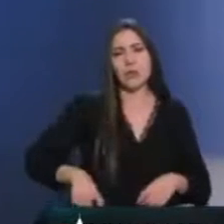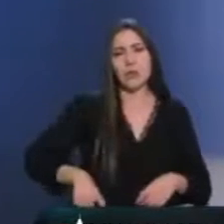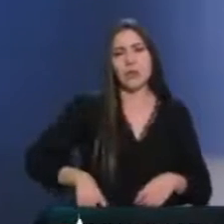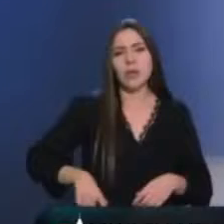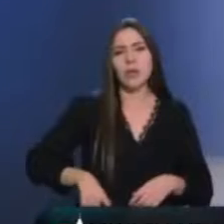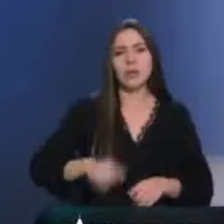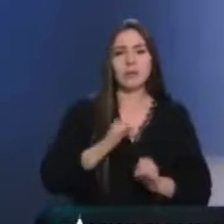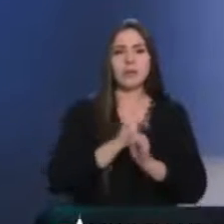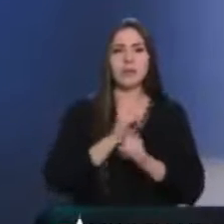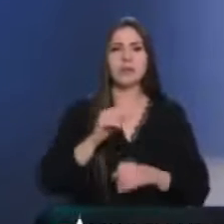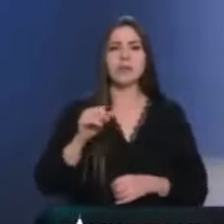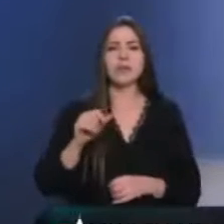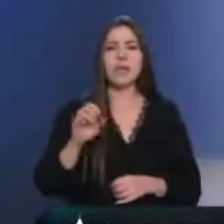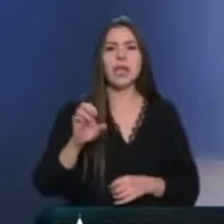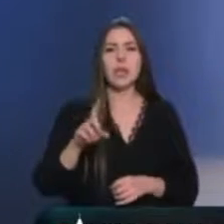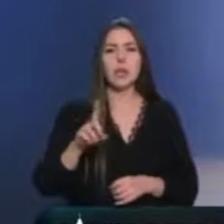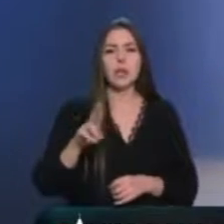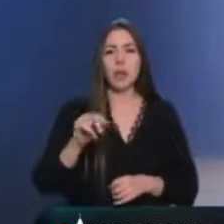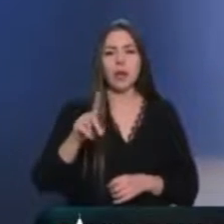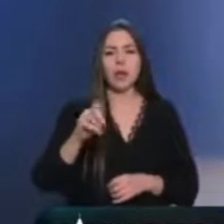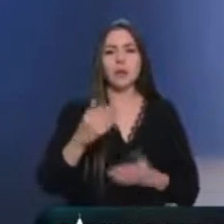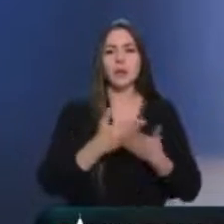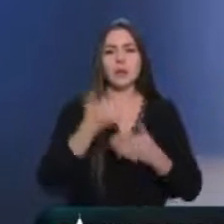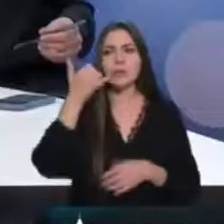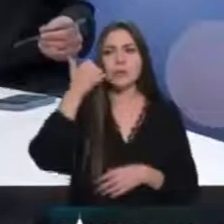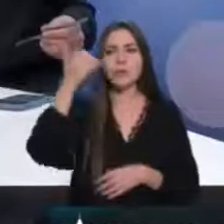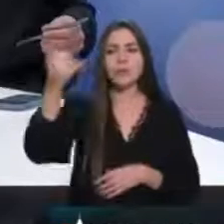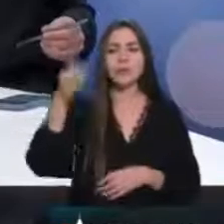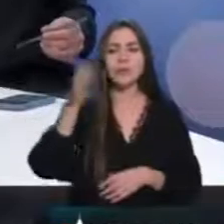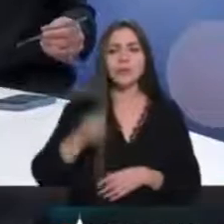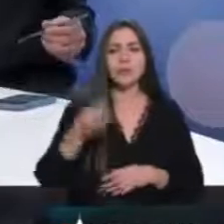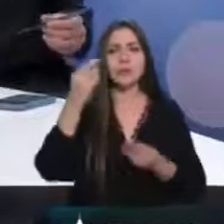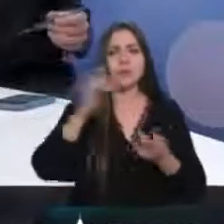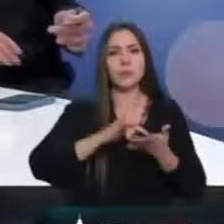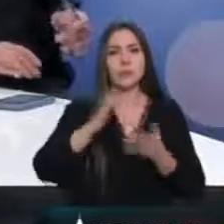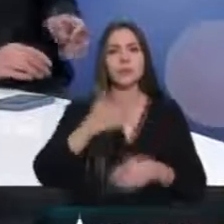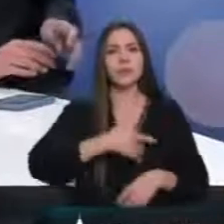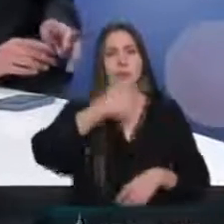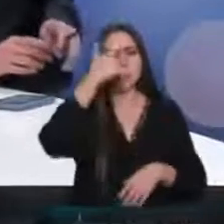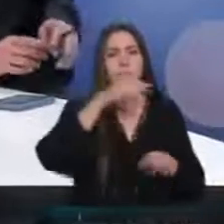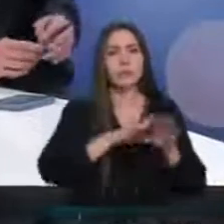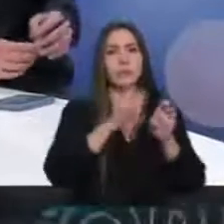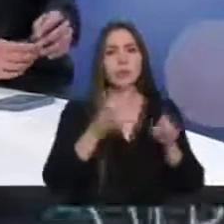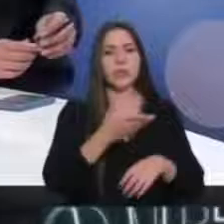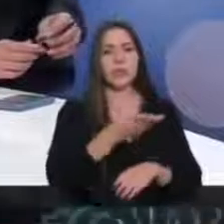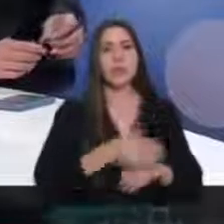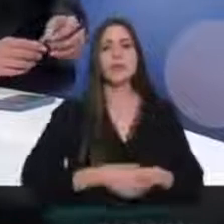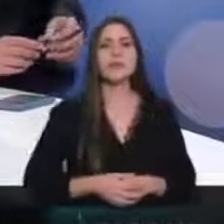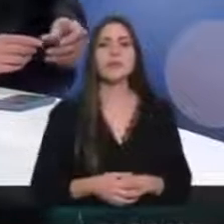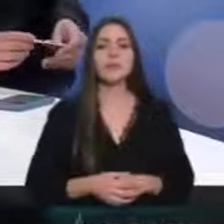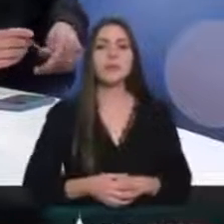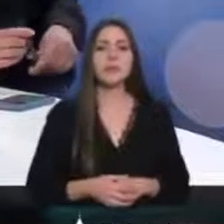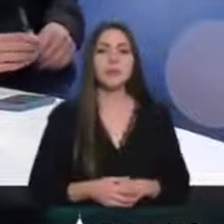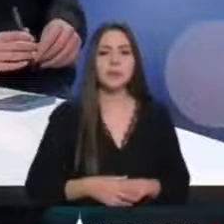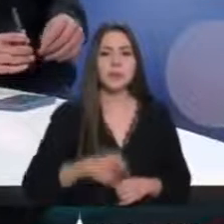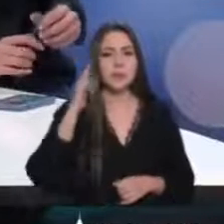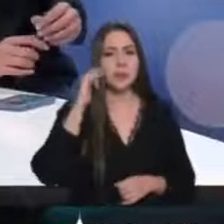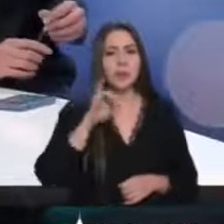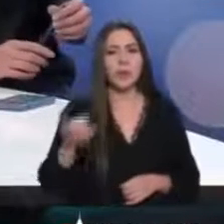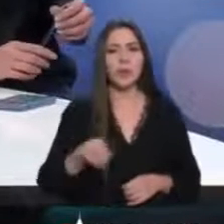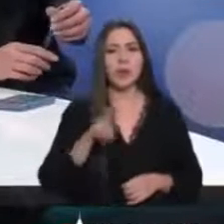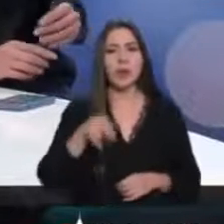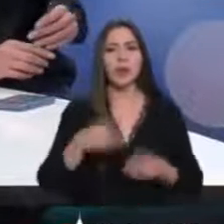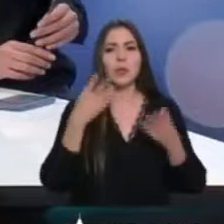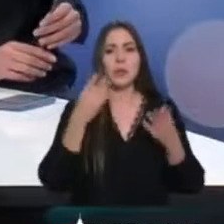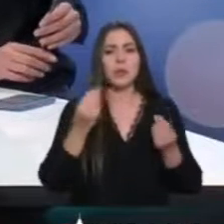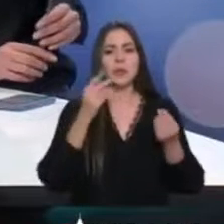a quien le agradecemos enormemente que nos tome la comunicación telefónica. Eduardo, muy buenas noches, ¿cómo estás? ¿Cómo te va? Hola Juan, muchas gracias a ustedes por invitarme,